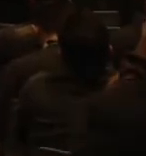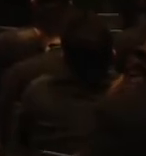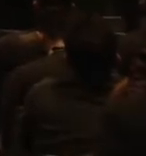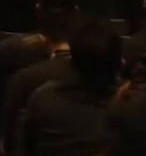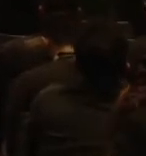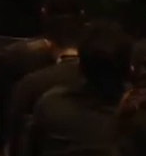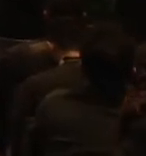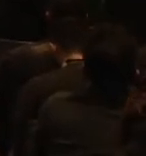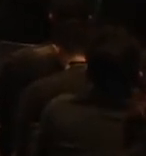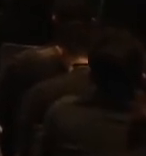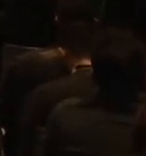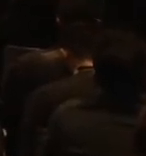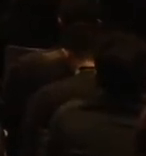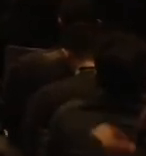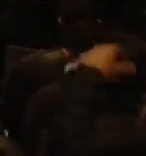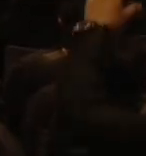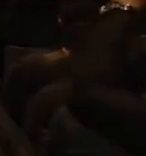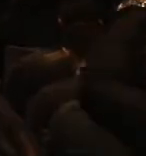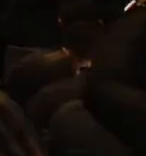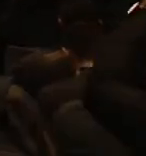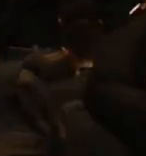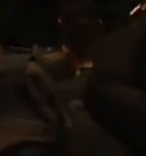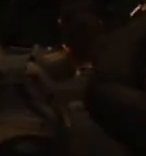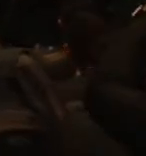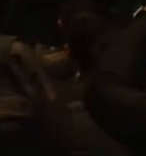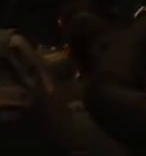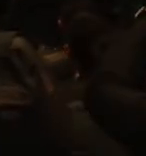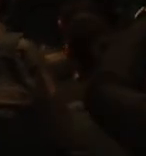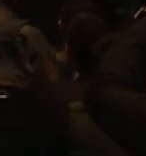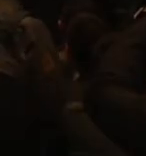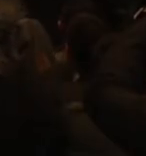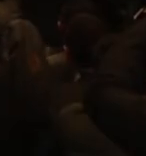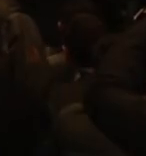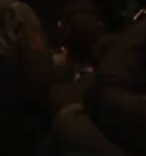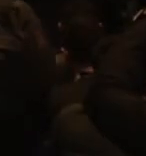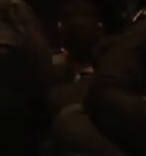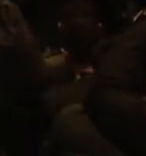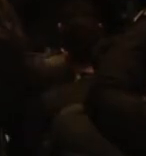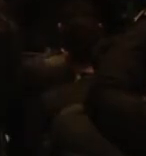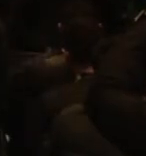Te reías del martirio, te reías del martirio de mi pobre corazón.